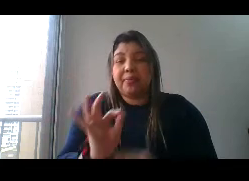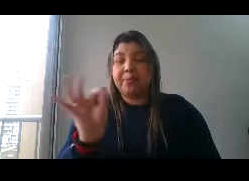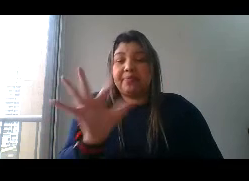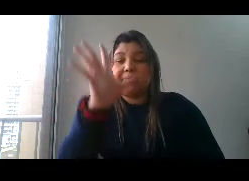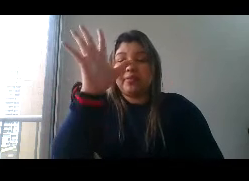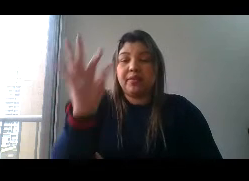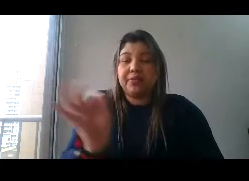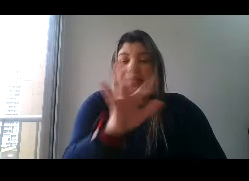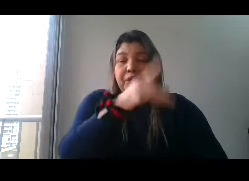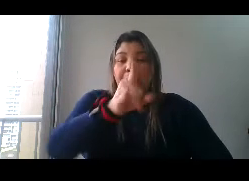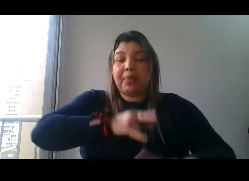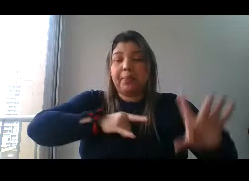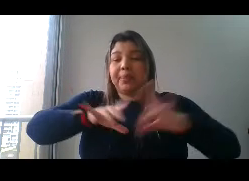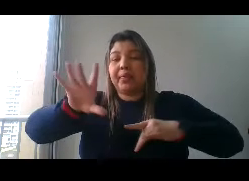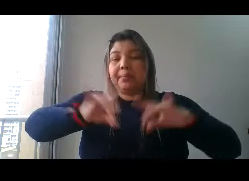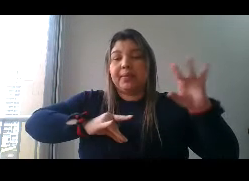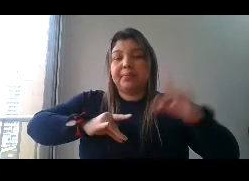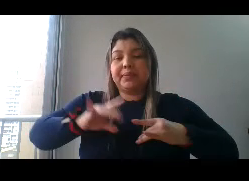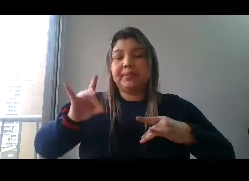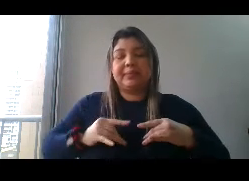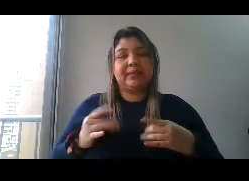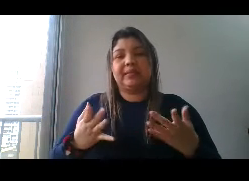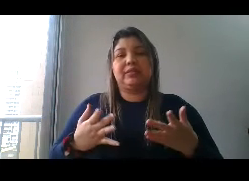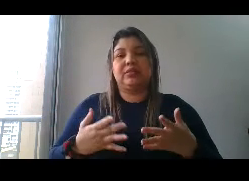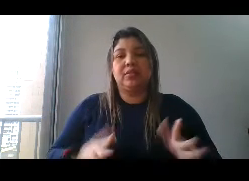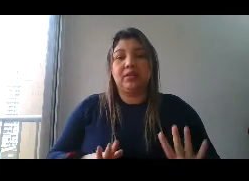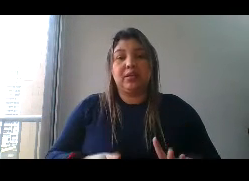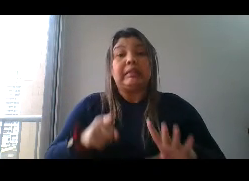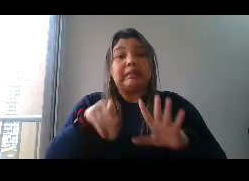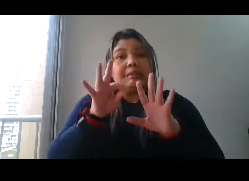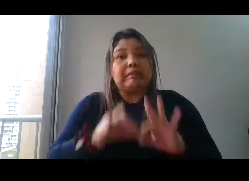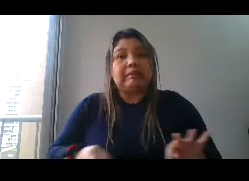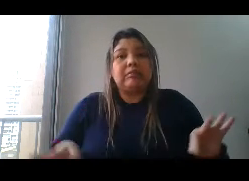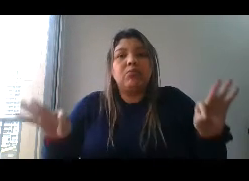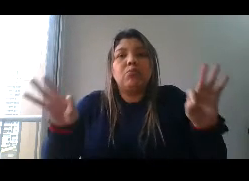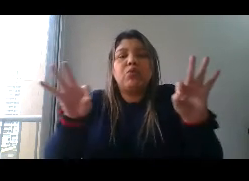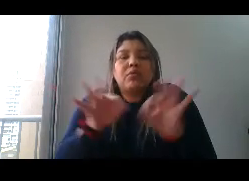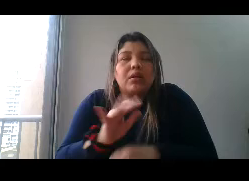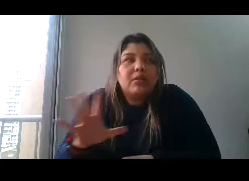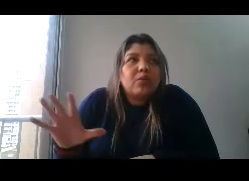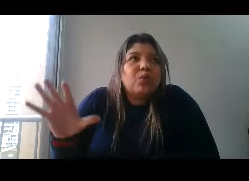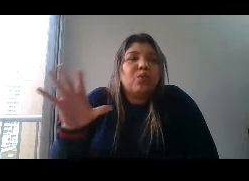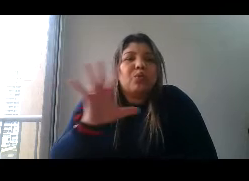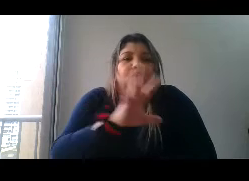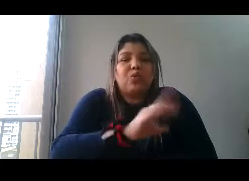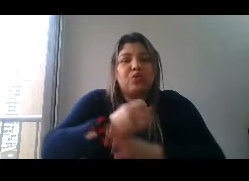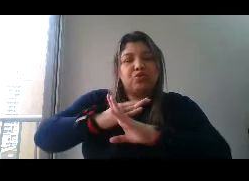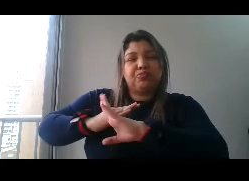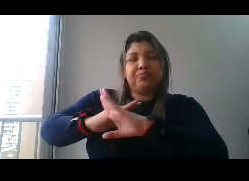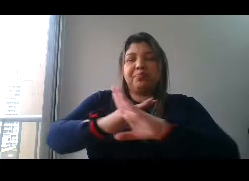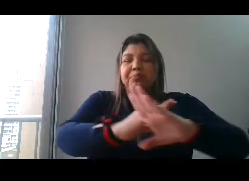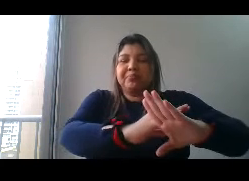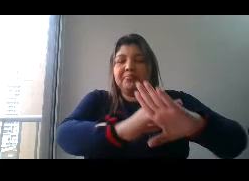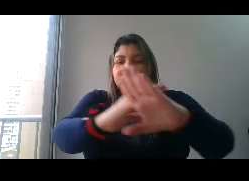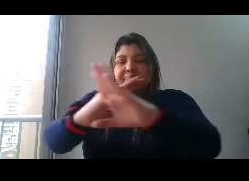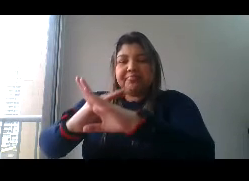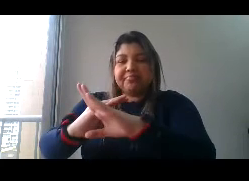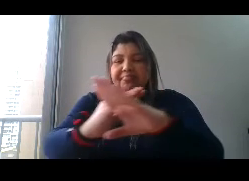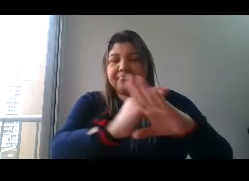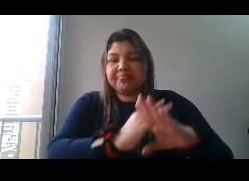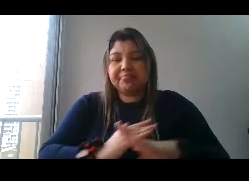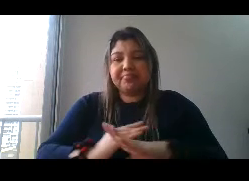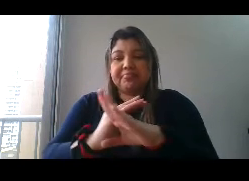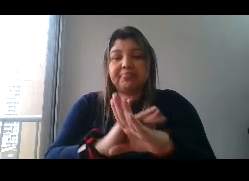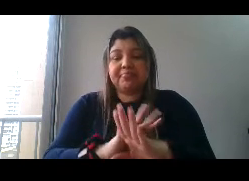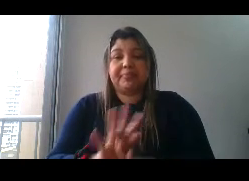miren aquí, en todos los servicios es importante cuando nosotros prevenimos el riesgo de infecciones asociadas con la atención. Aquí hay